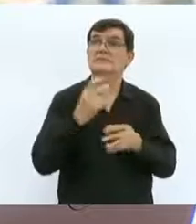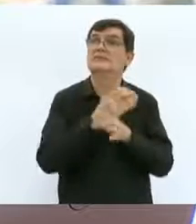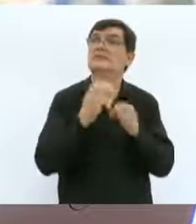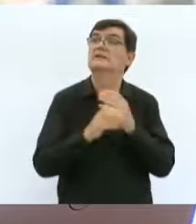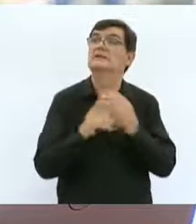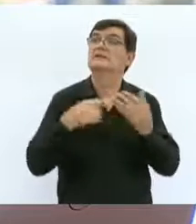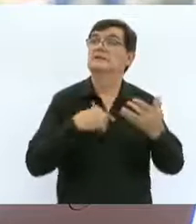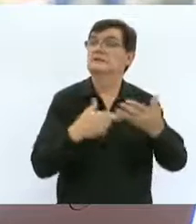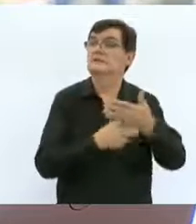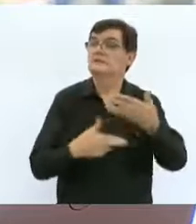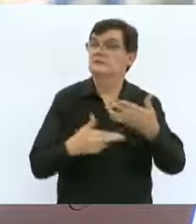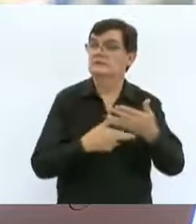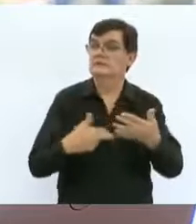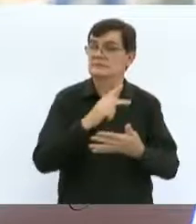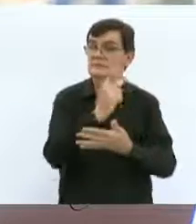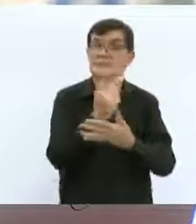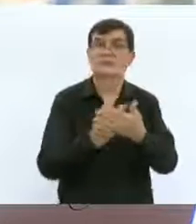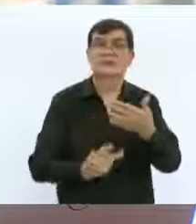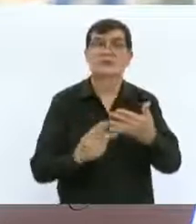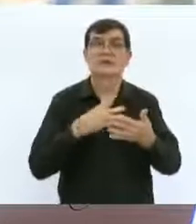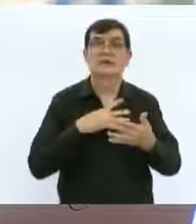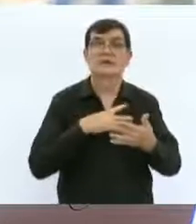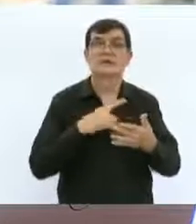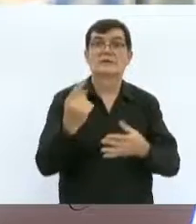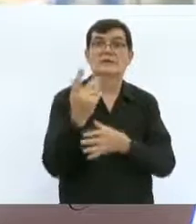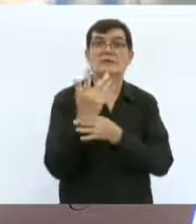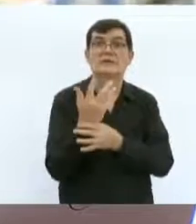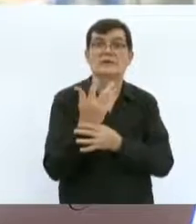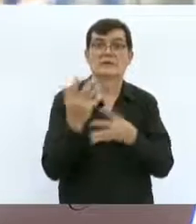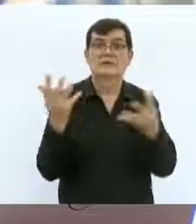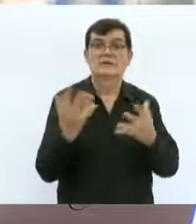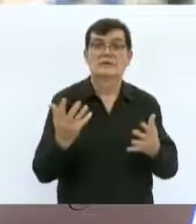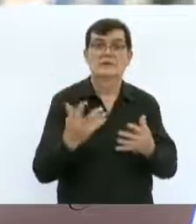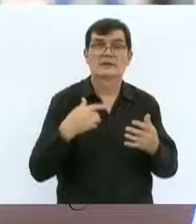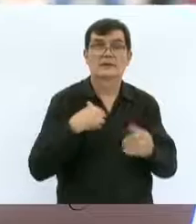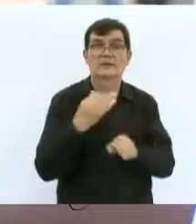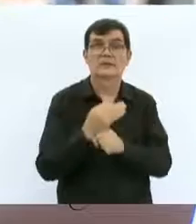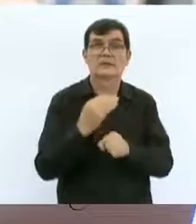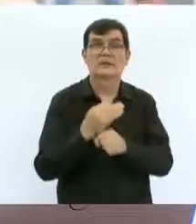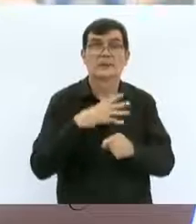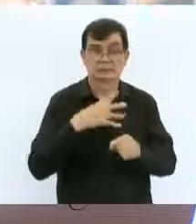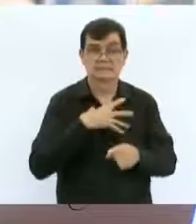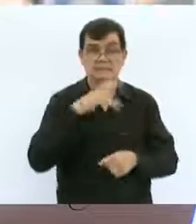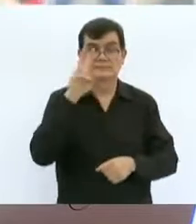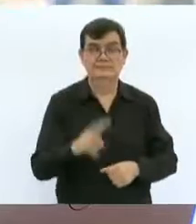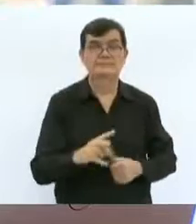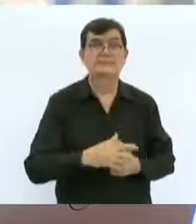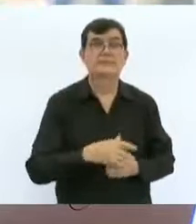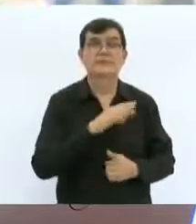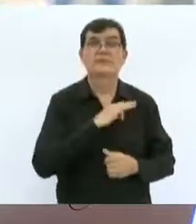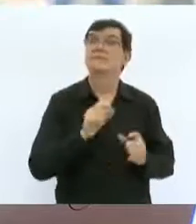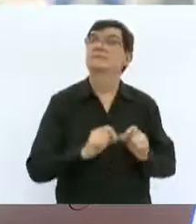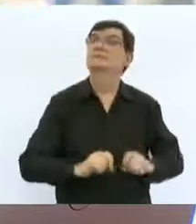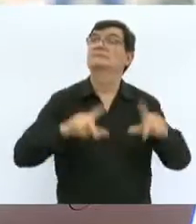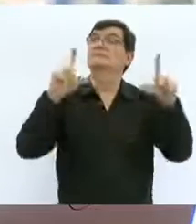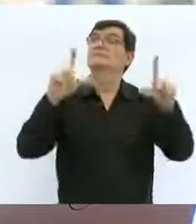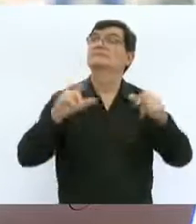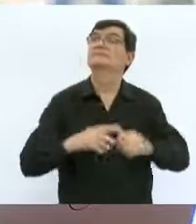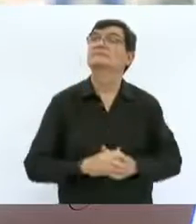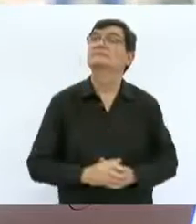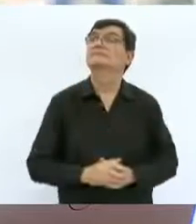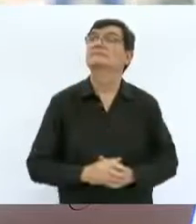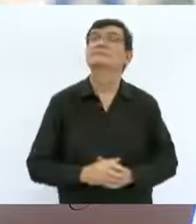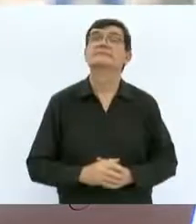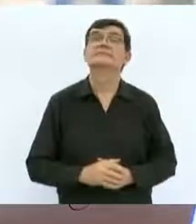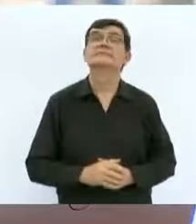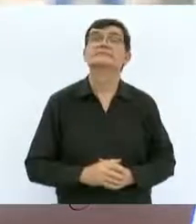del programa que usted nos indicó realizar y que ya ahorita ya es una realidad podríamos poner la siguiente